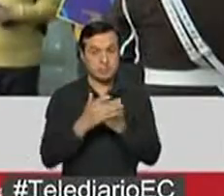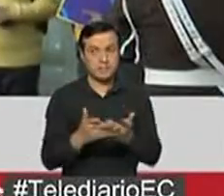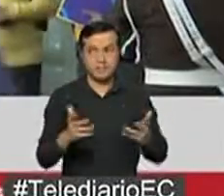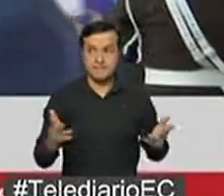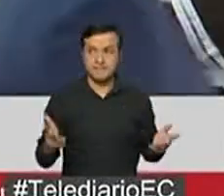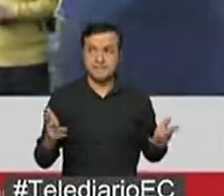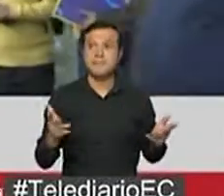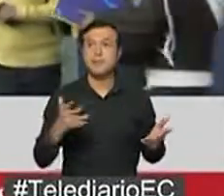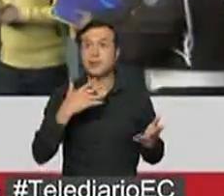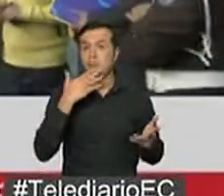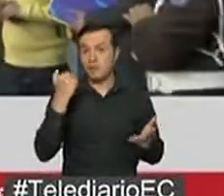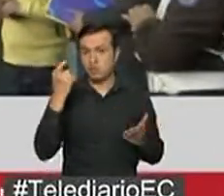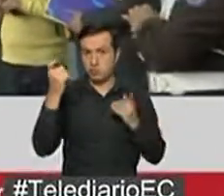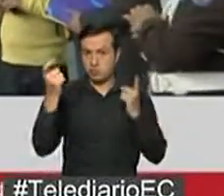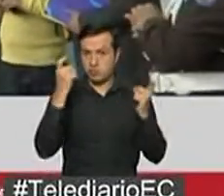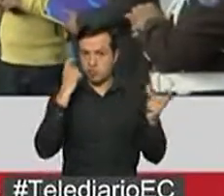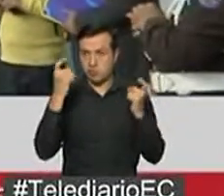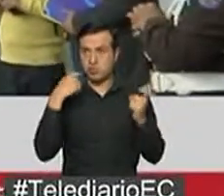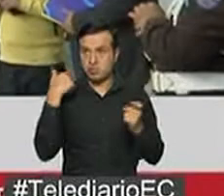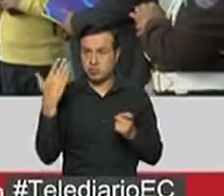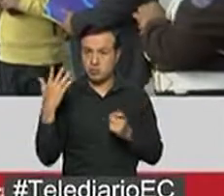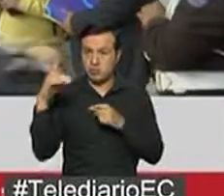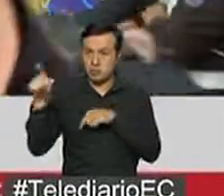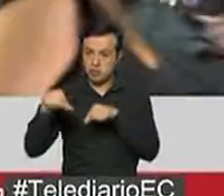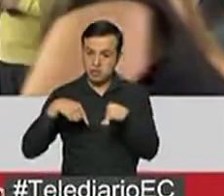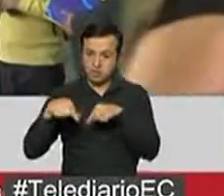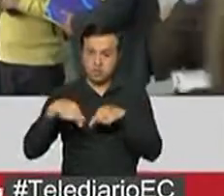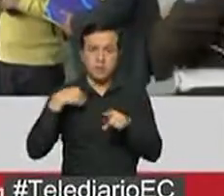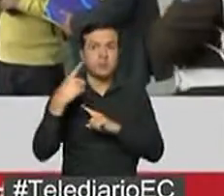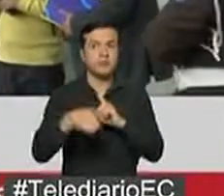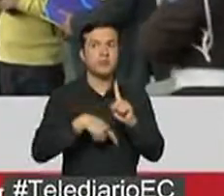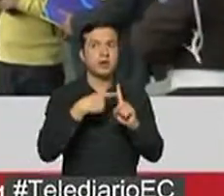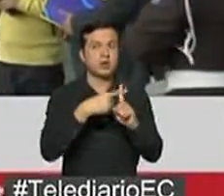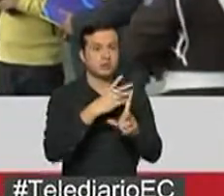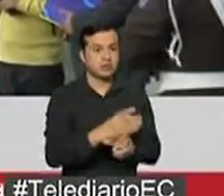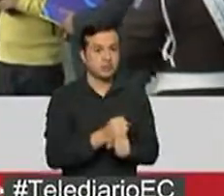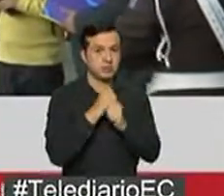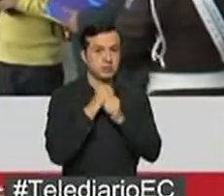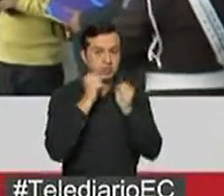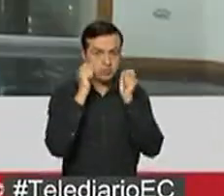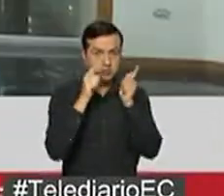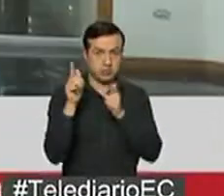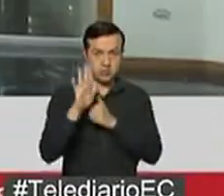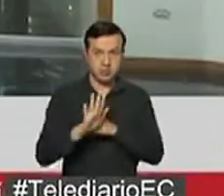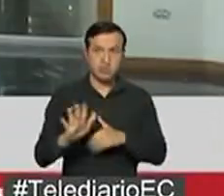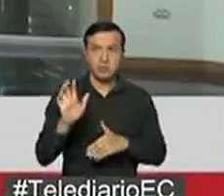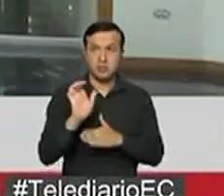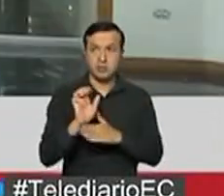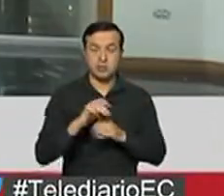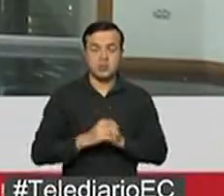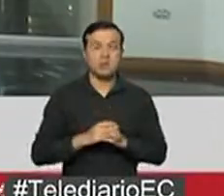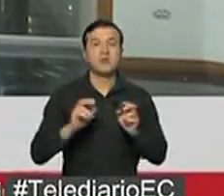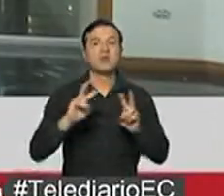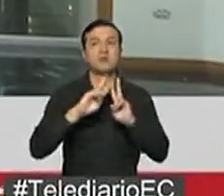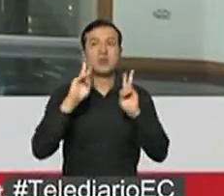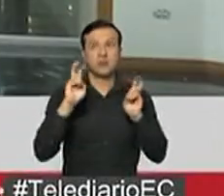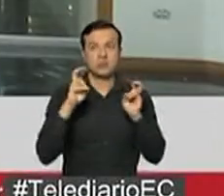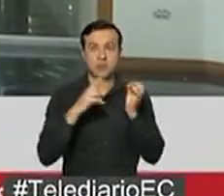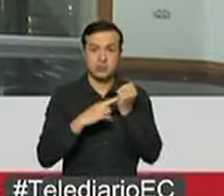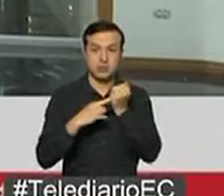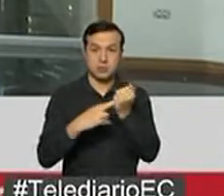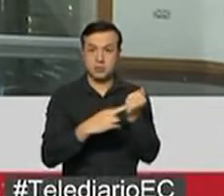tener un mejor control tanto en tránsito como en seguridad integral por temas de recursos